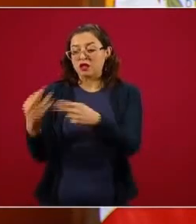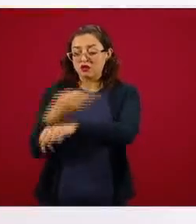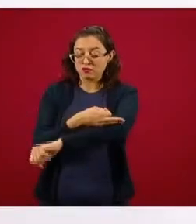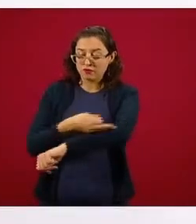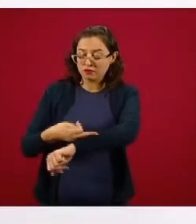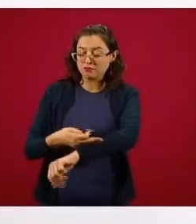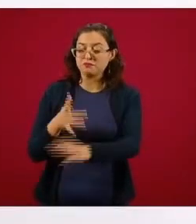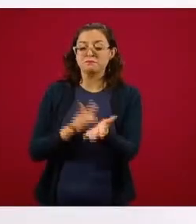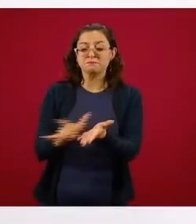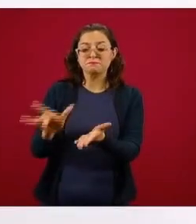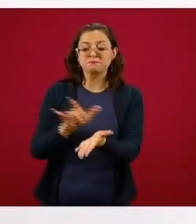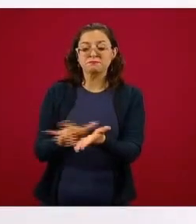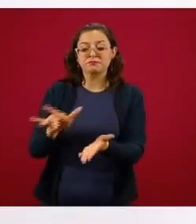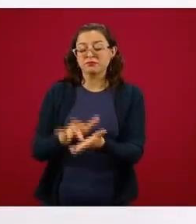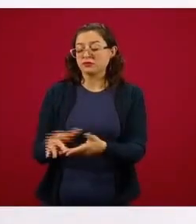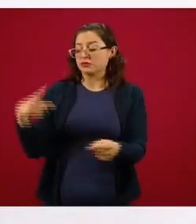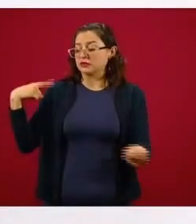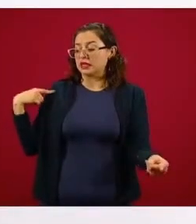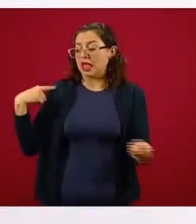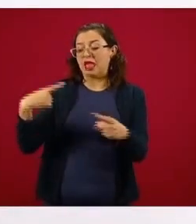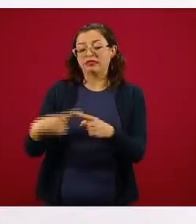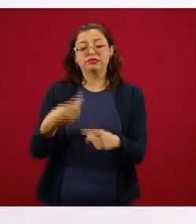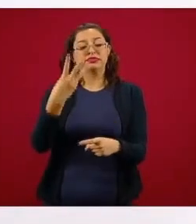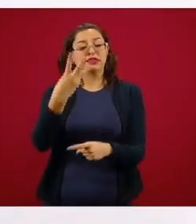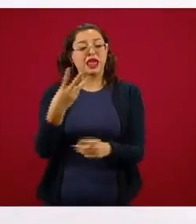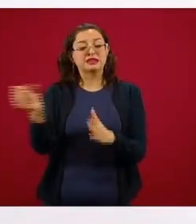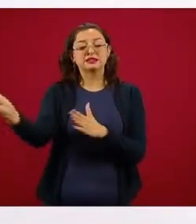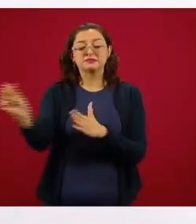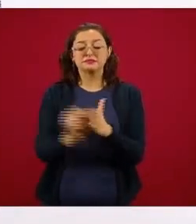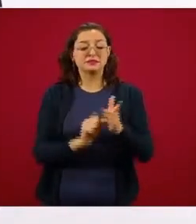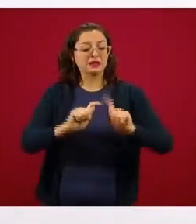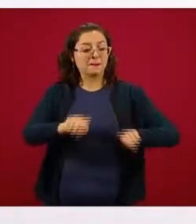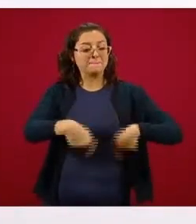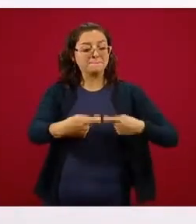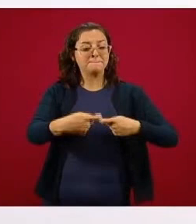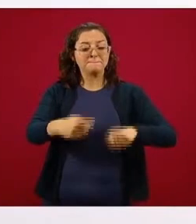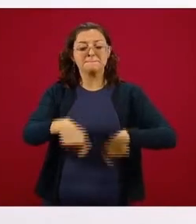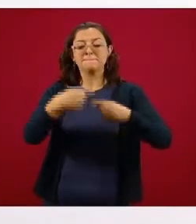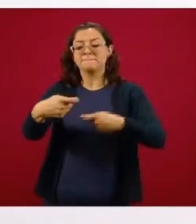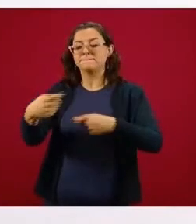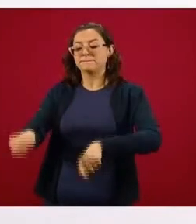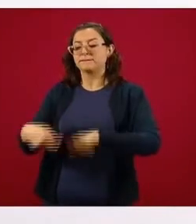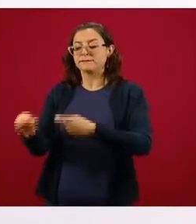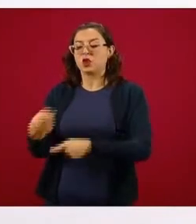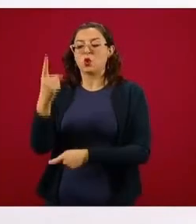familiares. En solo 3 meses hemos otorgado